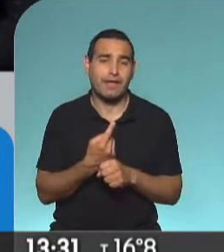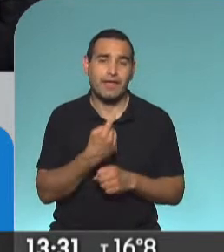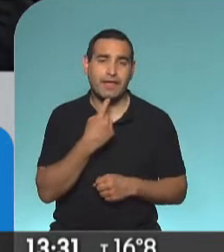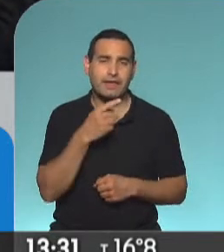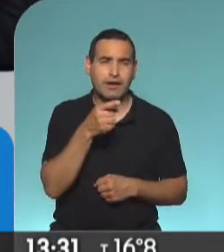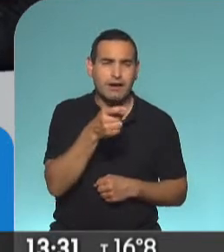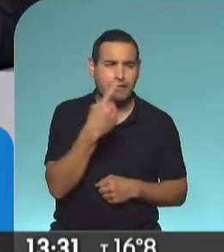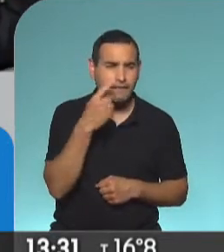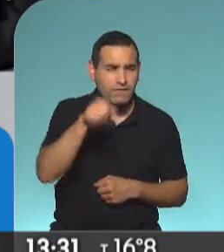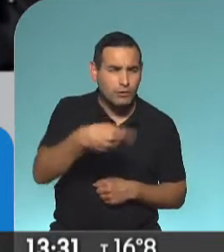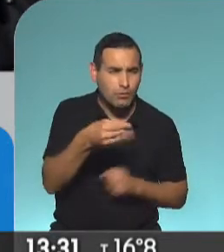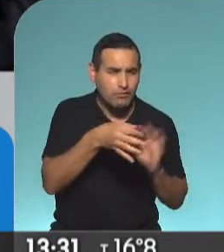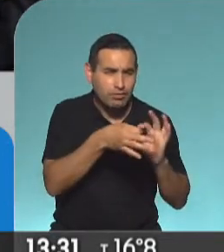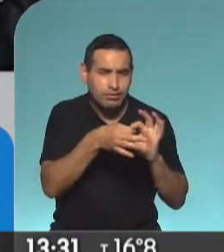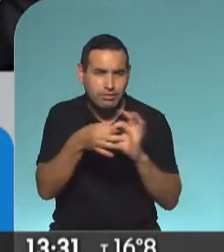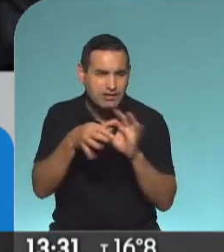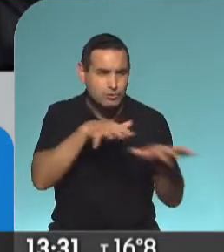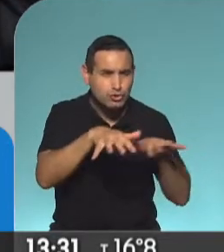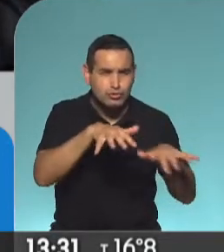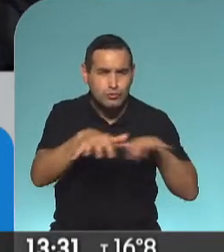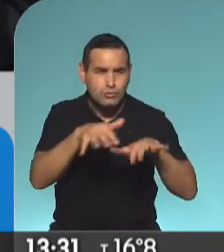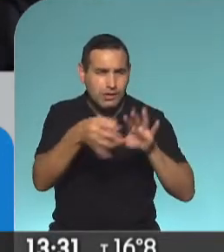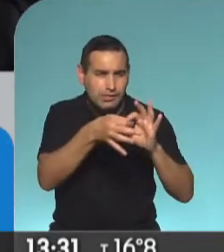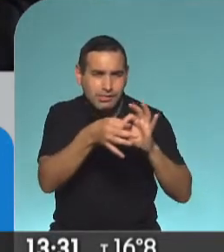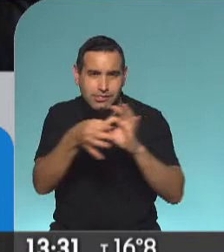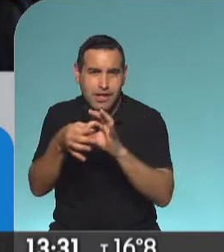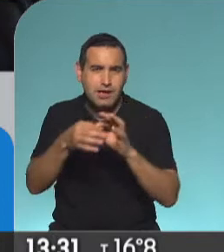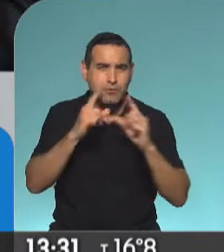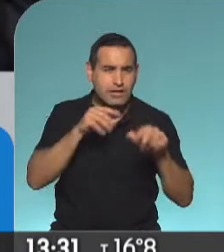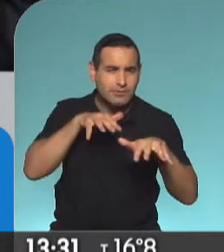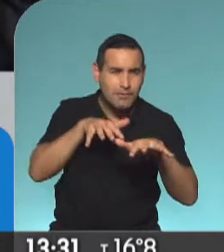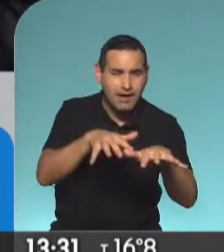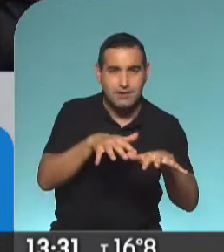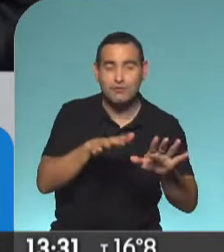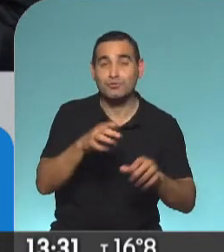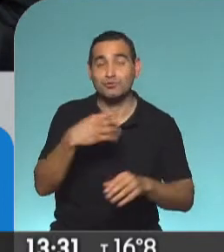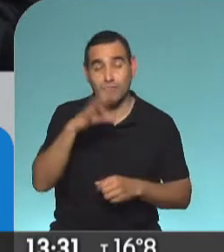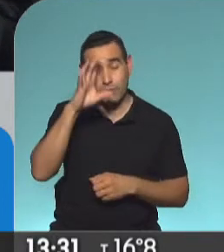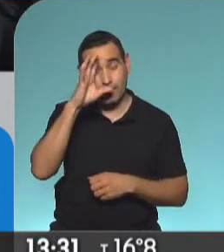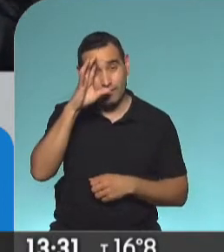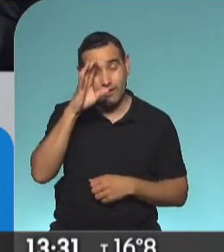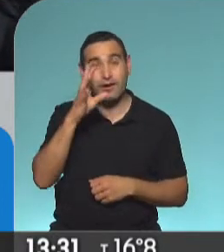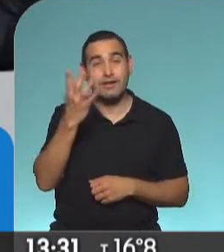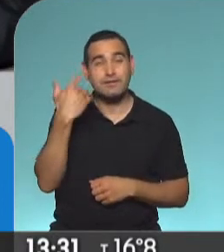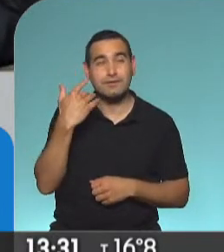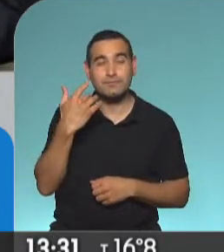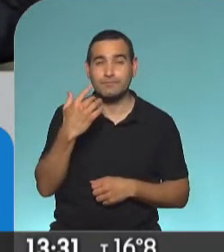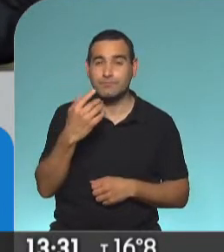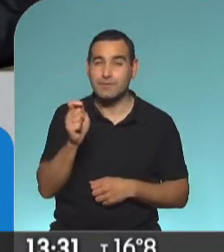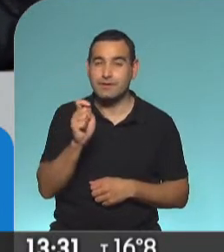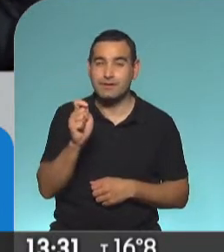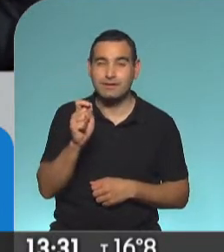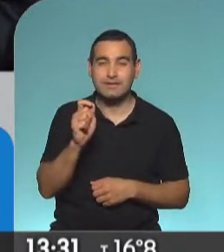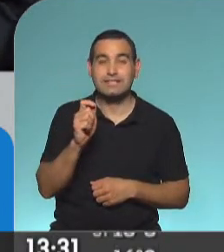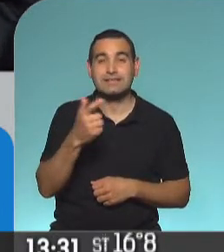hilo conductor de todos los hechos que vienen sucediendo, en las marchas, mire, a mí yo me recordaba en el